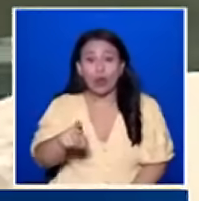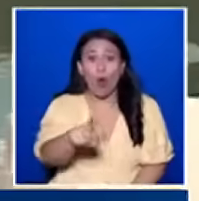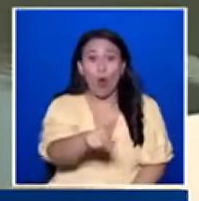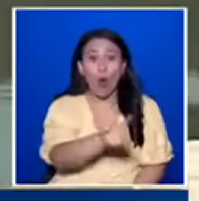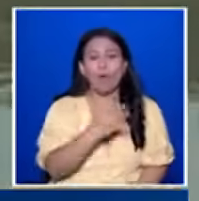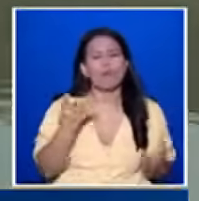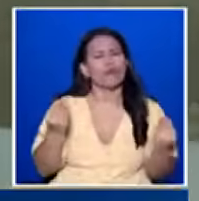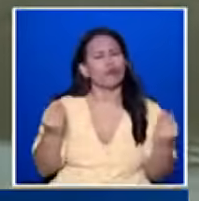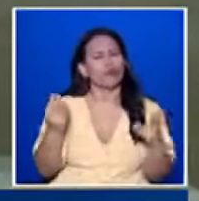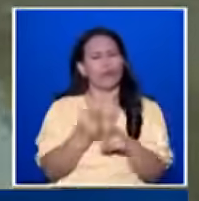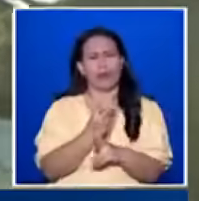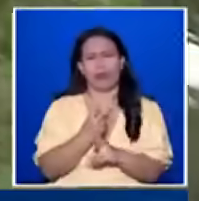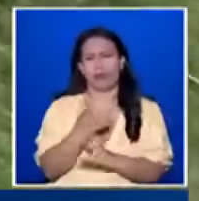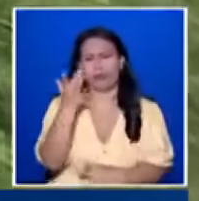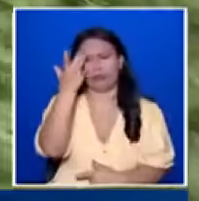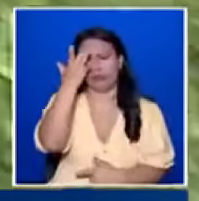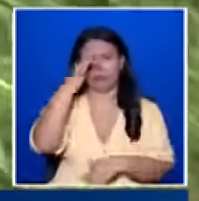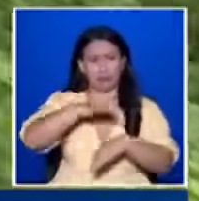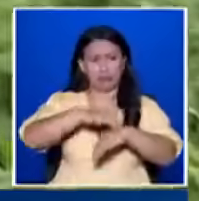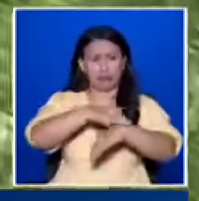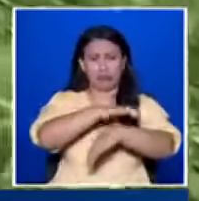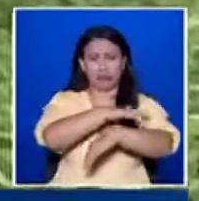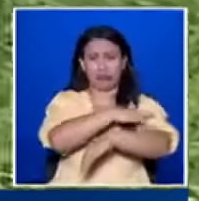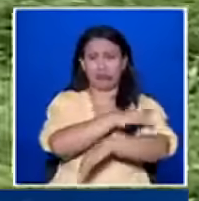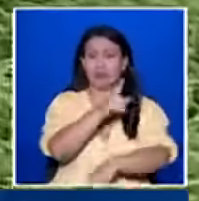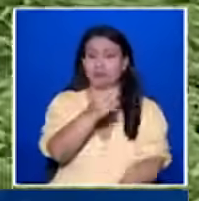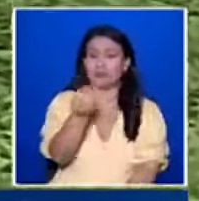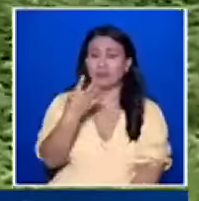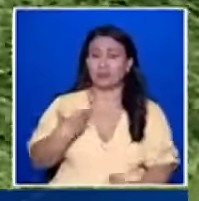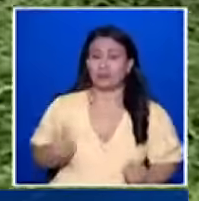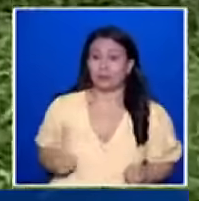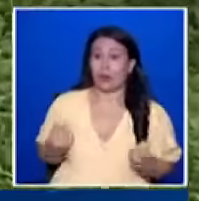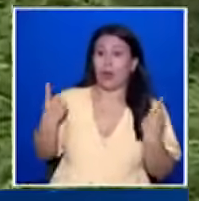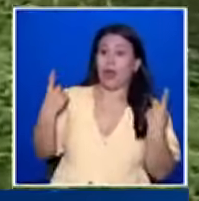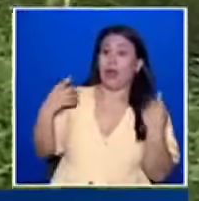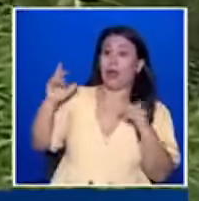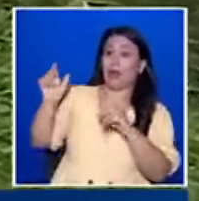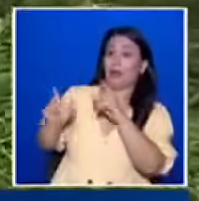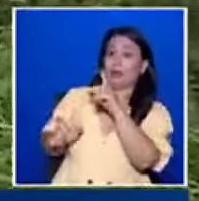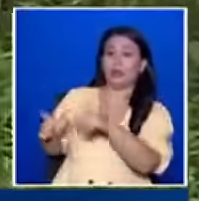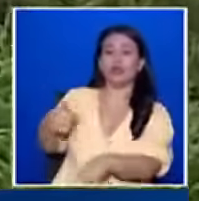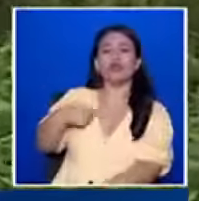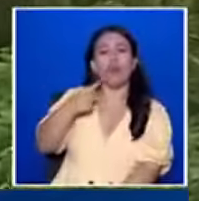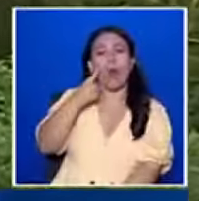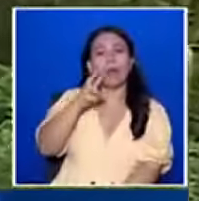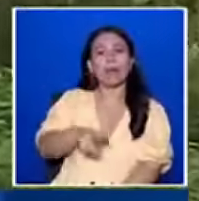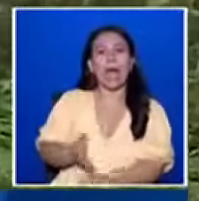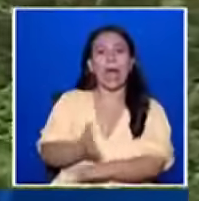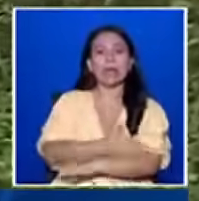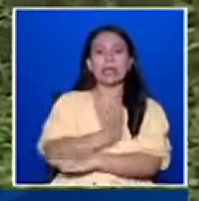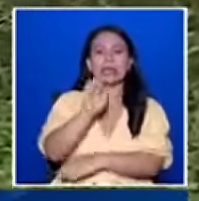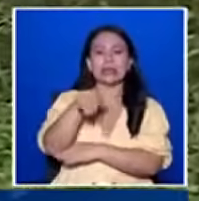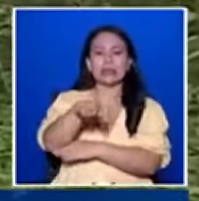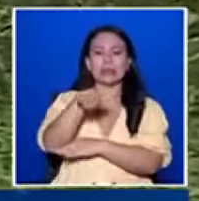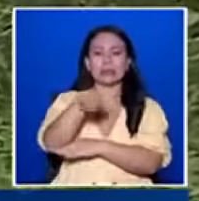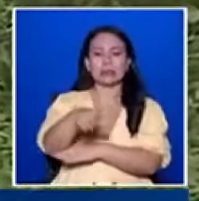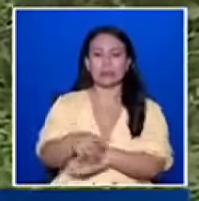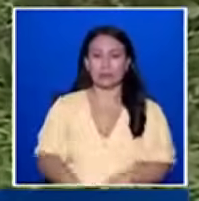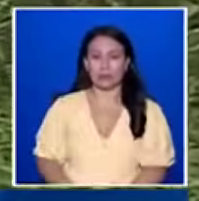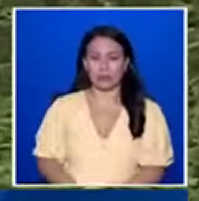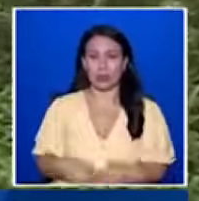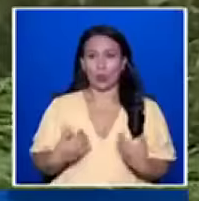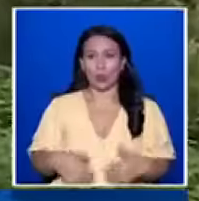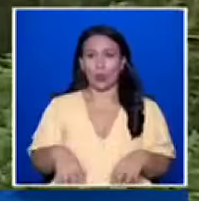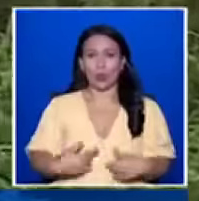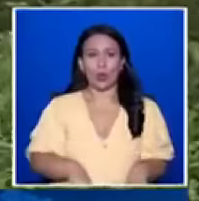principal aquí. Muy bien, bueno, estamos escuchando algunas de las impresiones de las personas que están acá. Amiga, ¿hace cuánto tiempo usted ve que no?